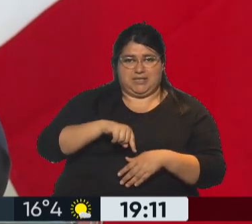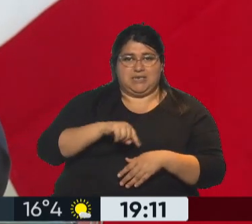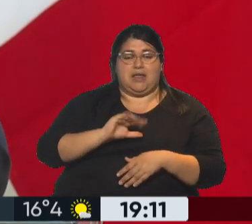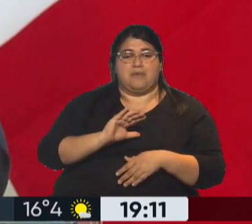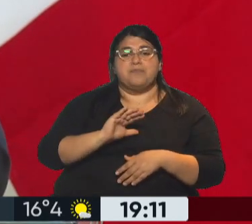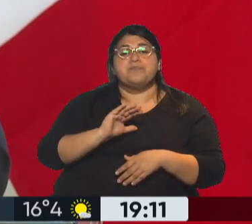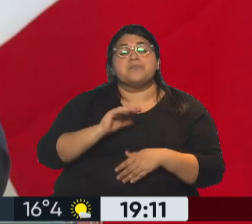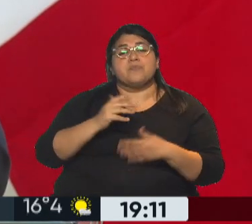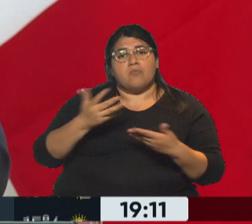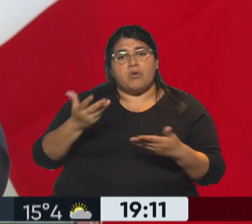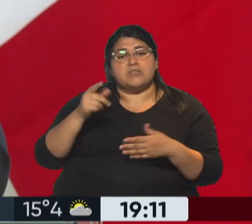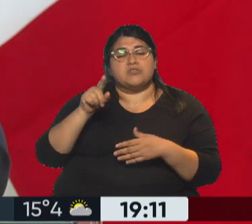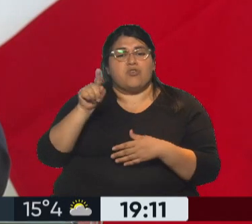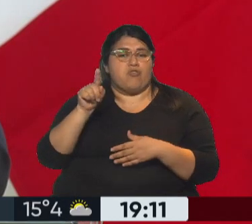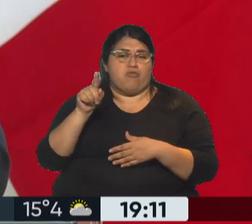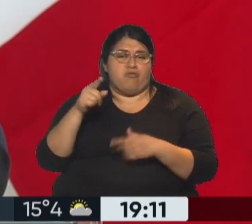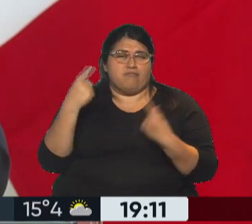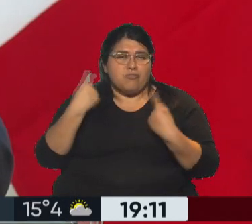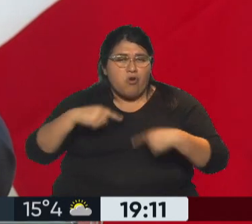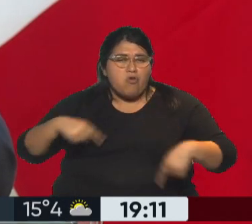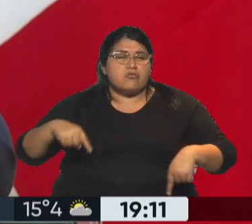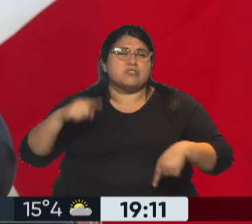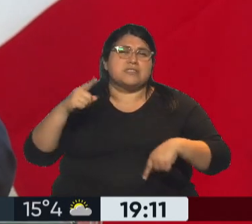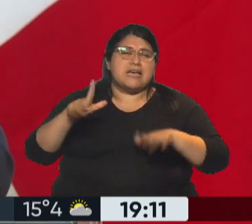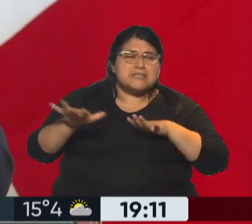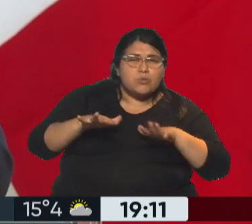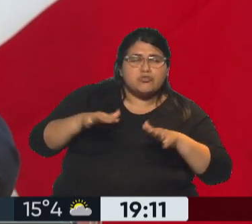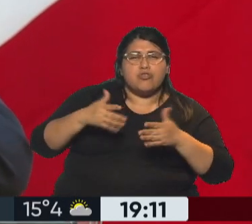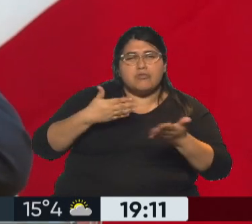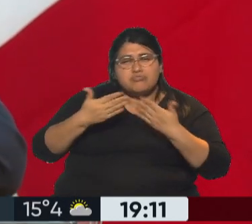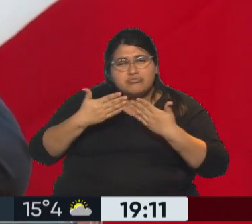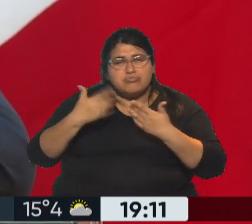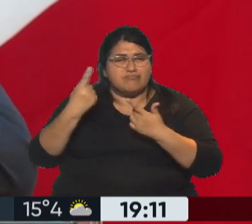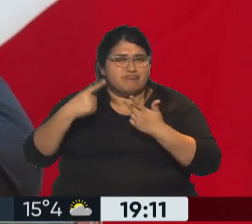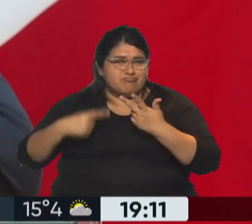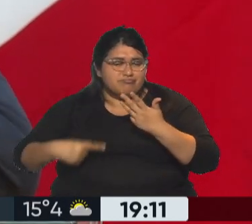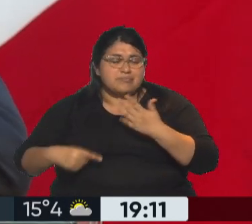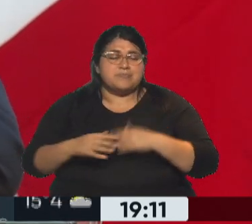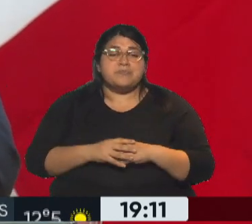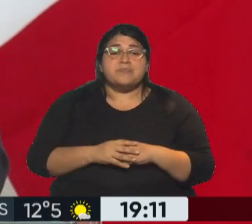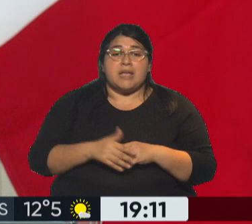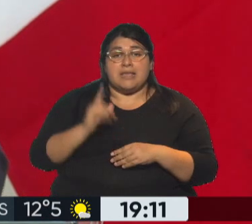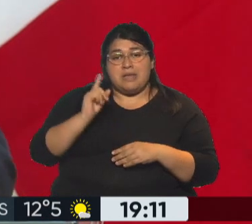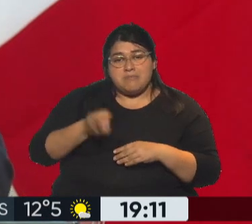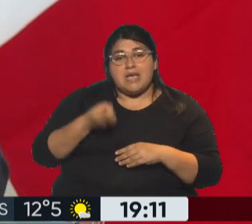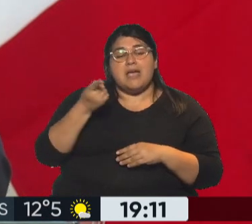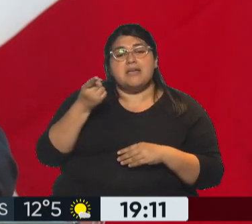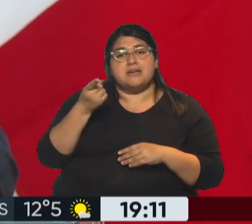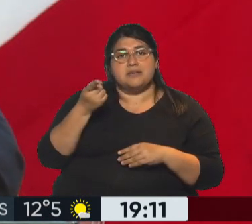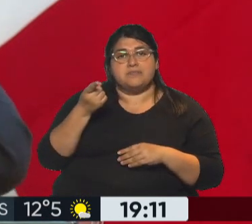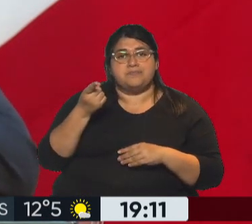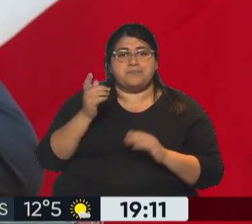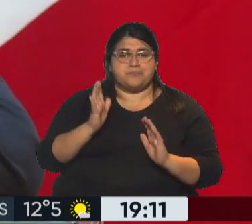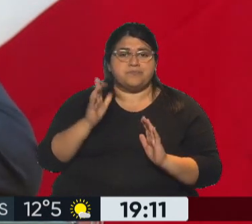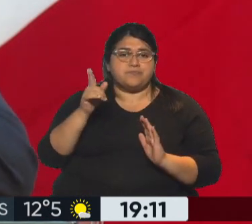y por lo tanto, bueno, todas esas cuestiones las pudimos repasar. Tuvimos la oportunidad de hacer algo que hago